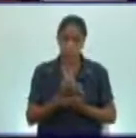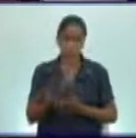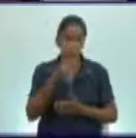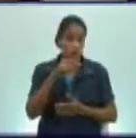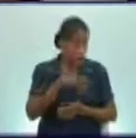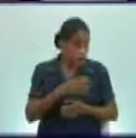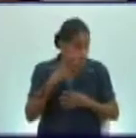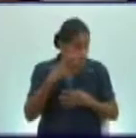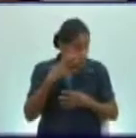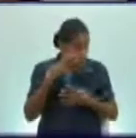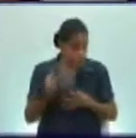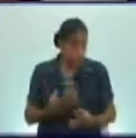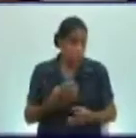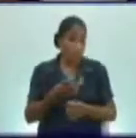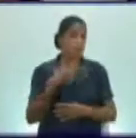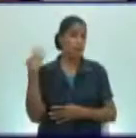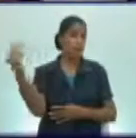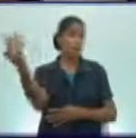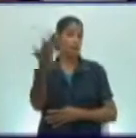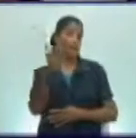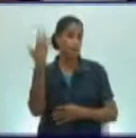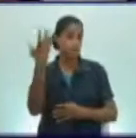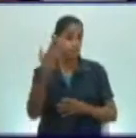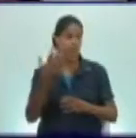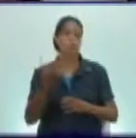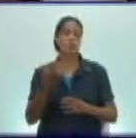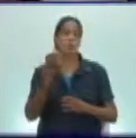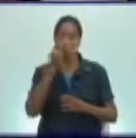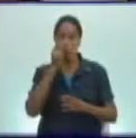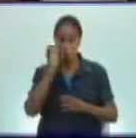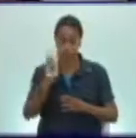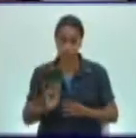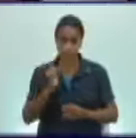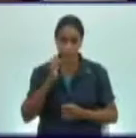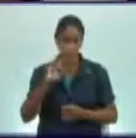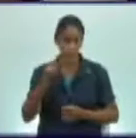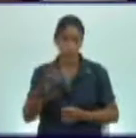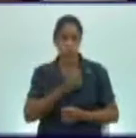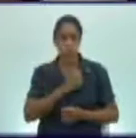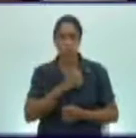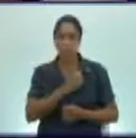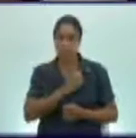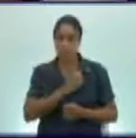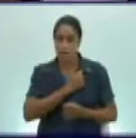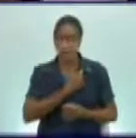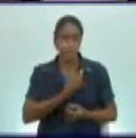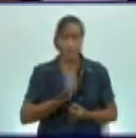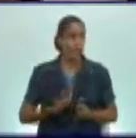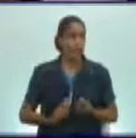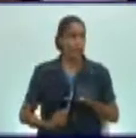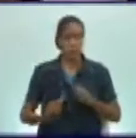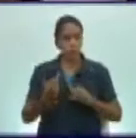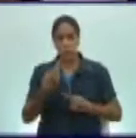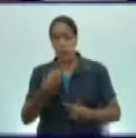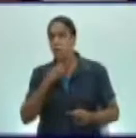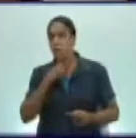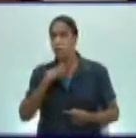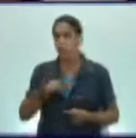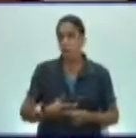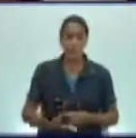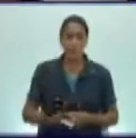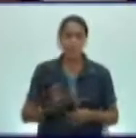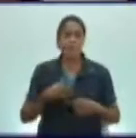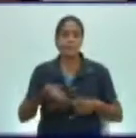importancia para la naturaleza y también para el hombre. Yo quisiera ahora presentarles algunos ejemplares que